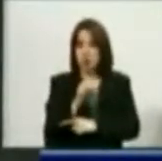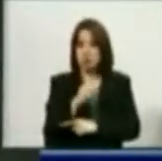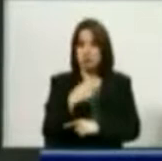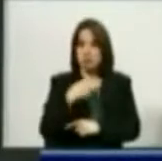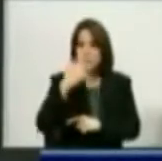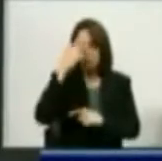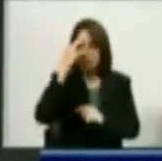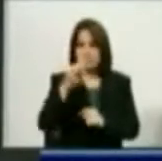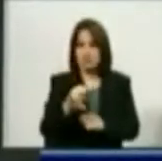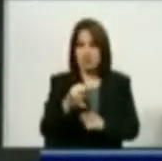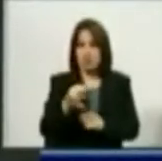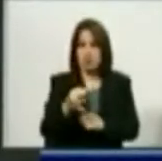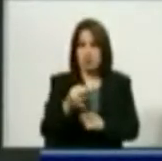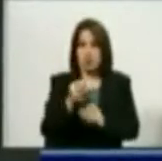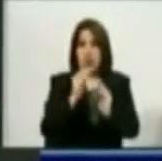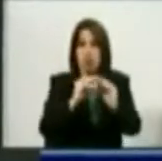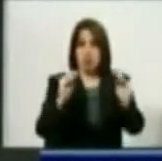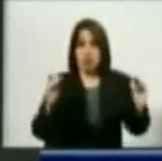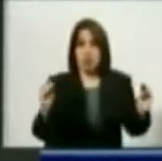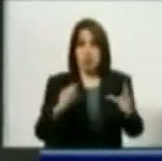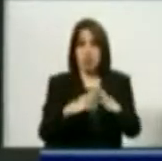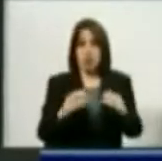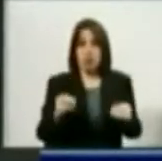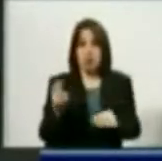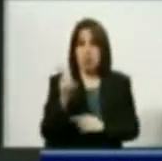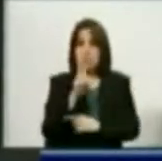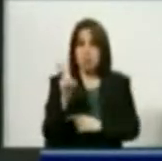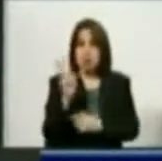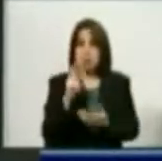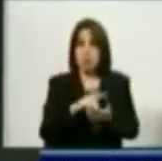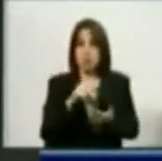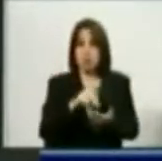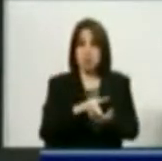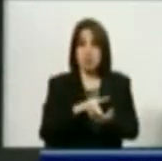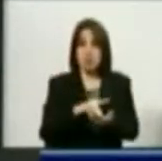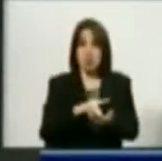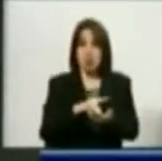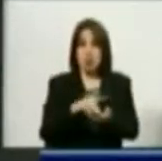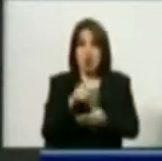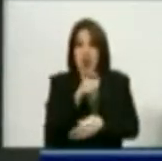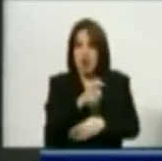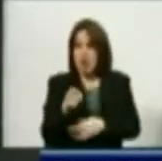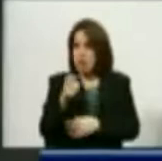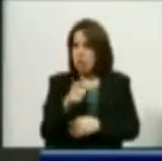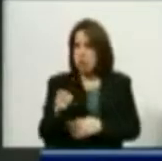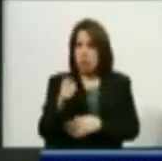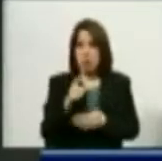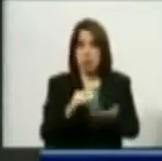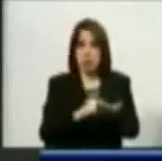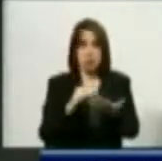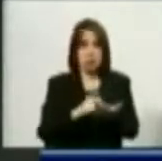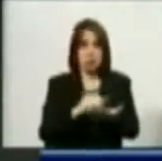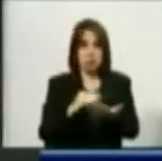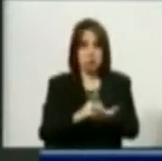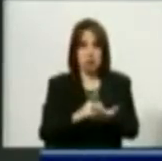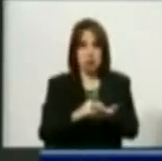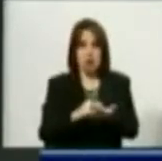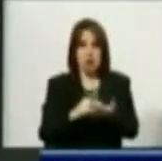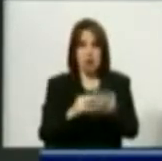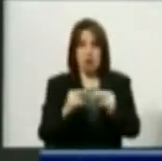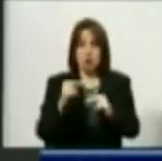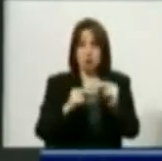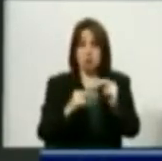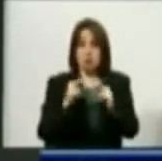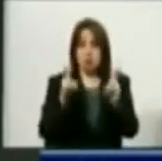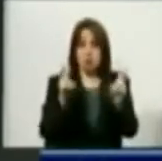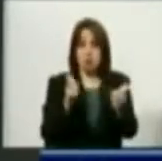así hago el llamado a los venezolanos para que todos participemos en la búsqueda de las soluciones en la construcción de los